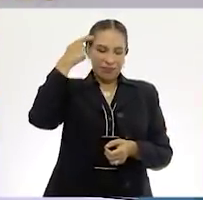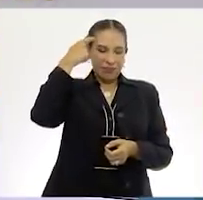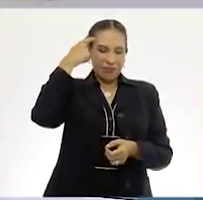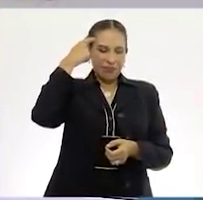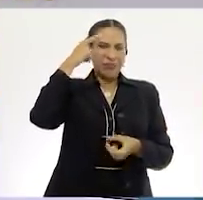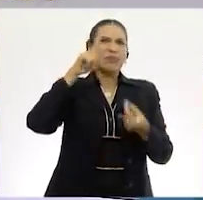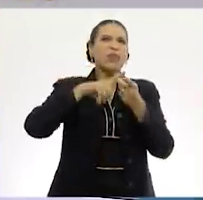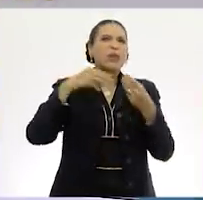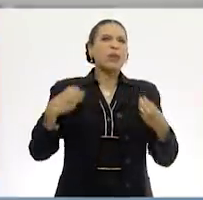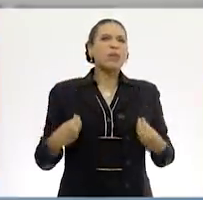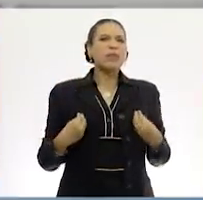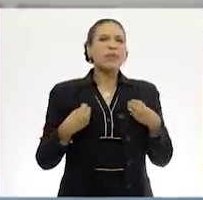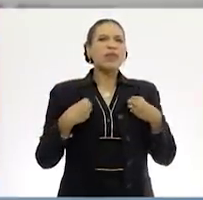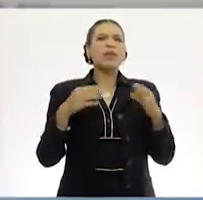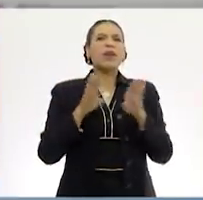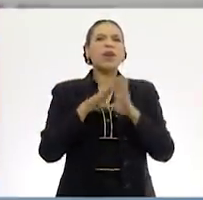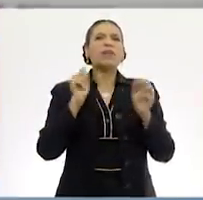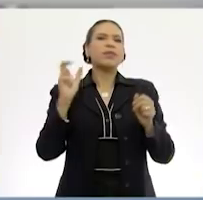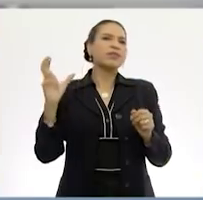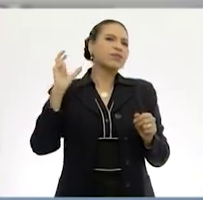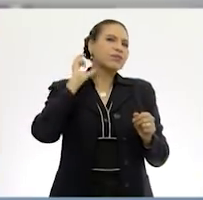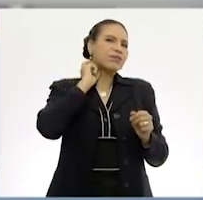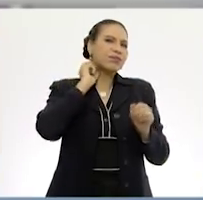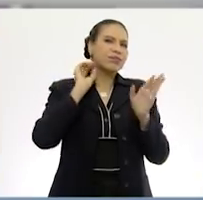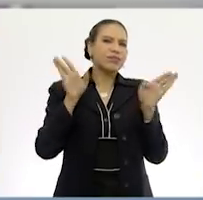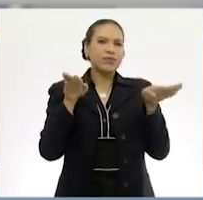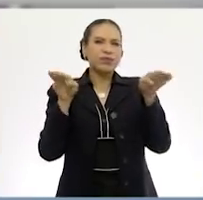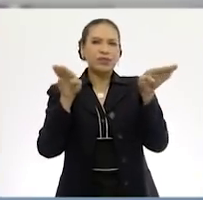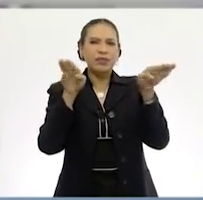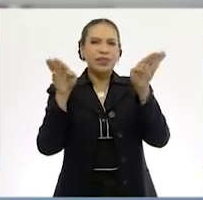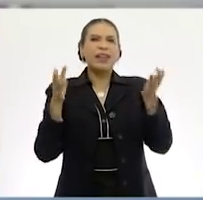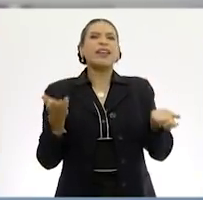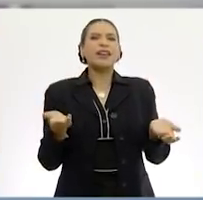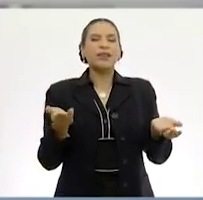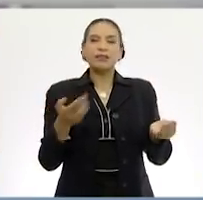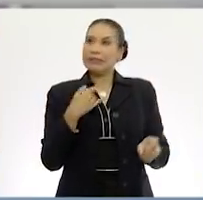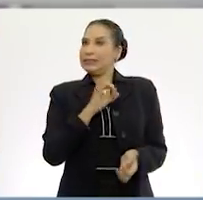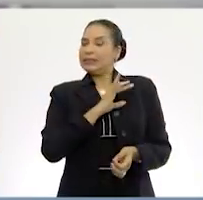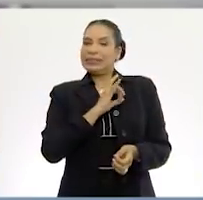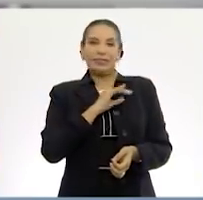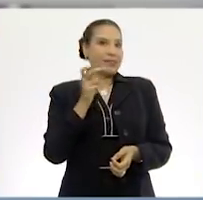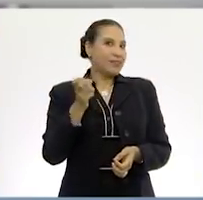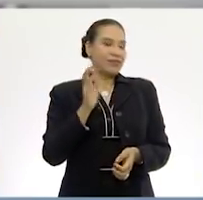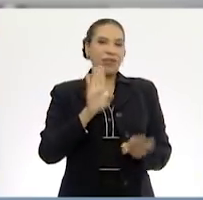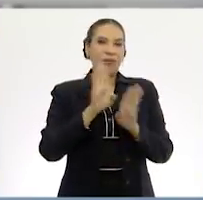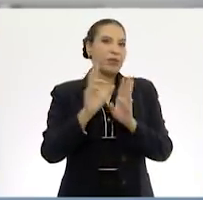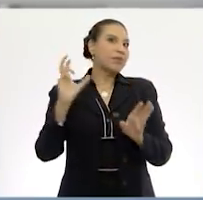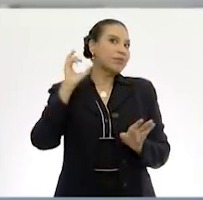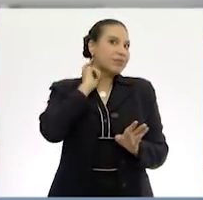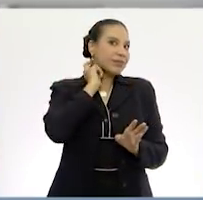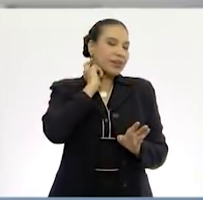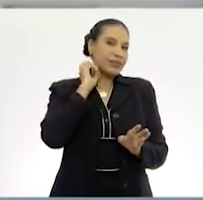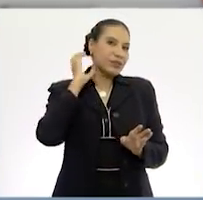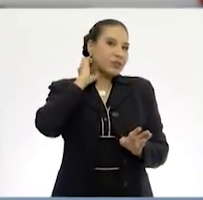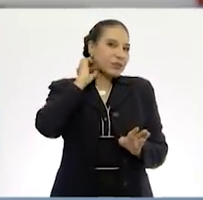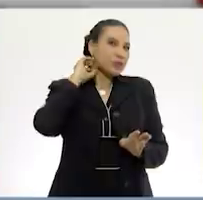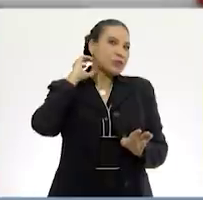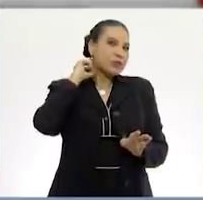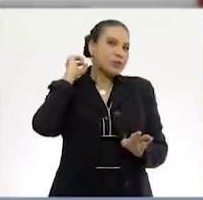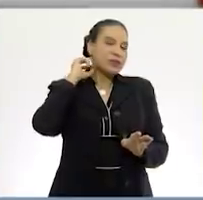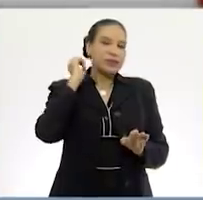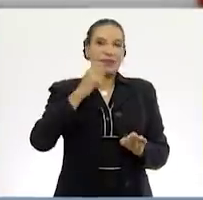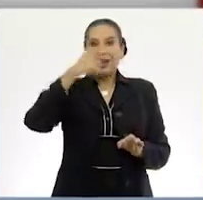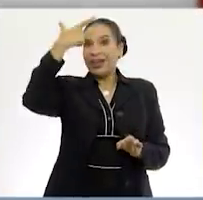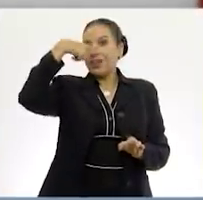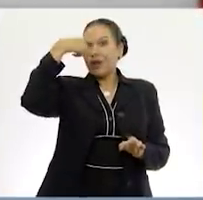los murciélagos? ¡Ay, no! ¡Qué miedo! ¡No, no, no! ¡Esos son como vampiros que chupan sangre por